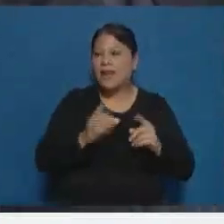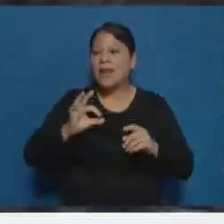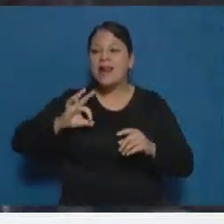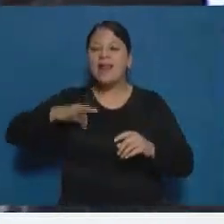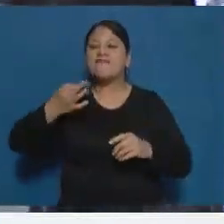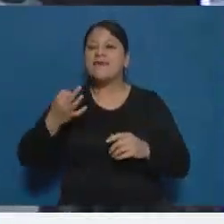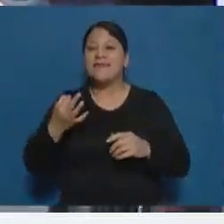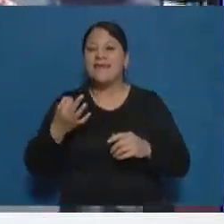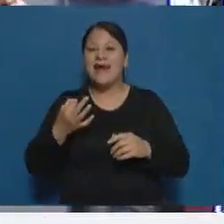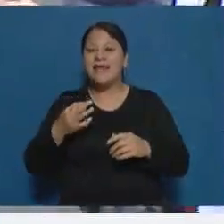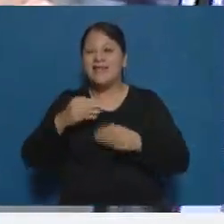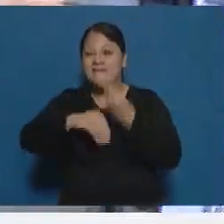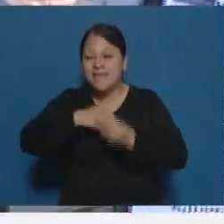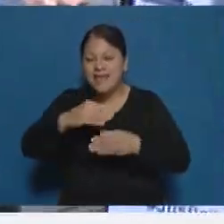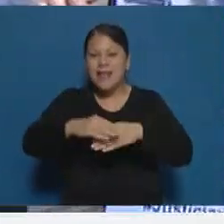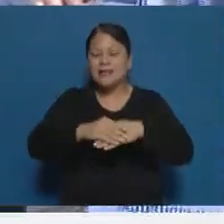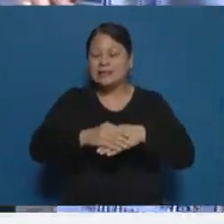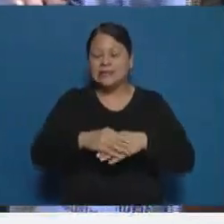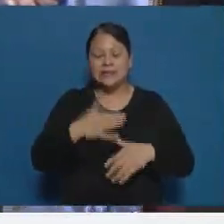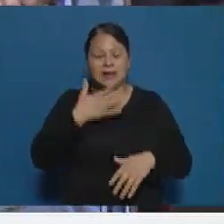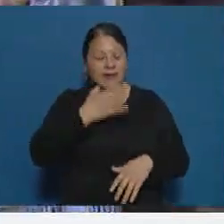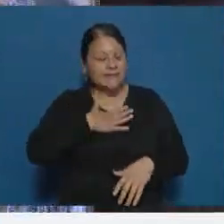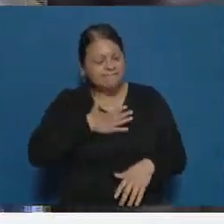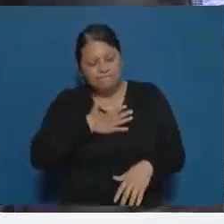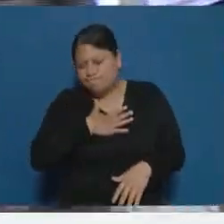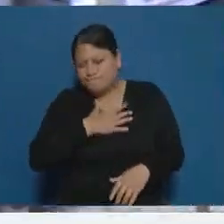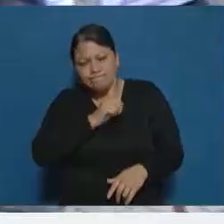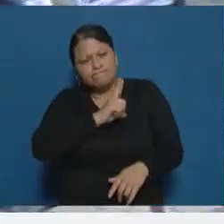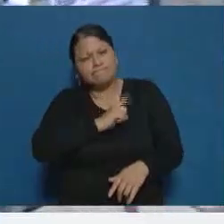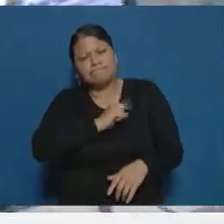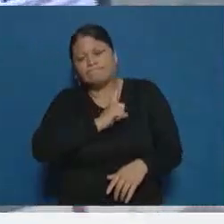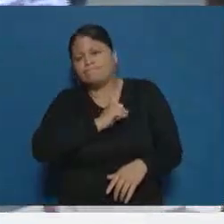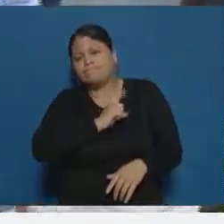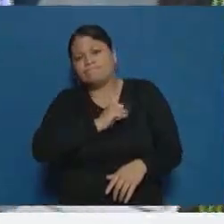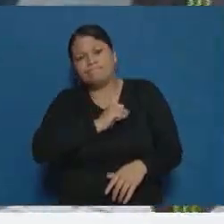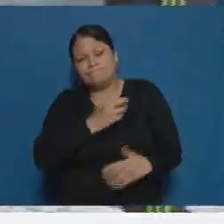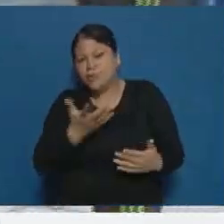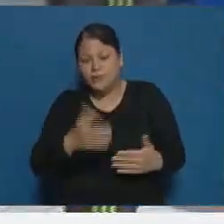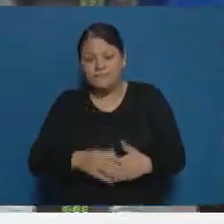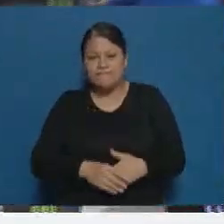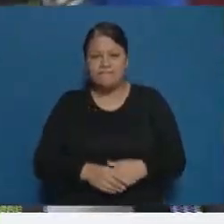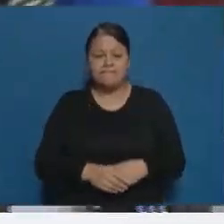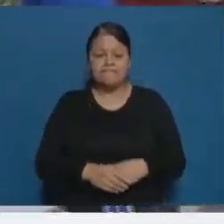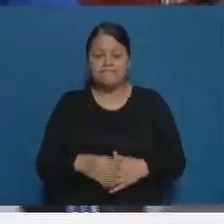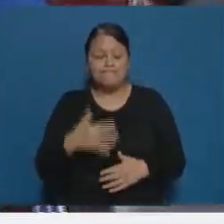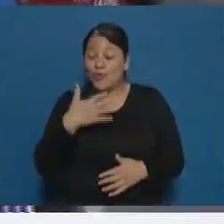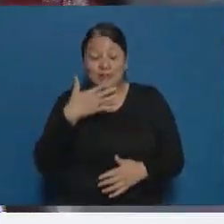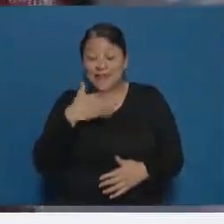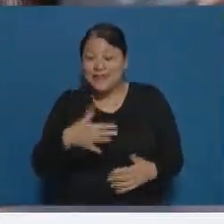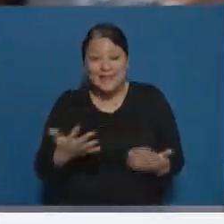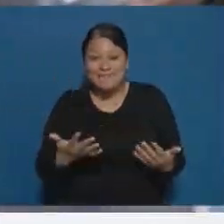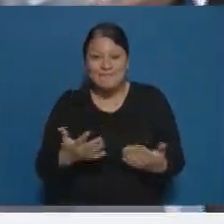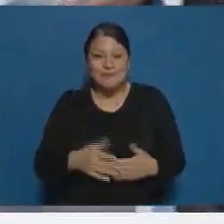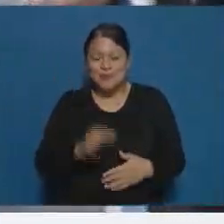que rodean a cada uno de estos casos? Terrible, la verdad que ha sido terrible, no podemos entender lo que ha sucedido, no lo vamos a